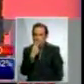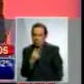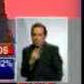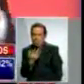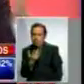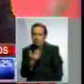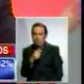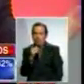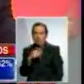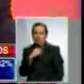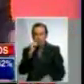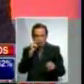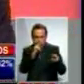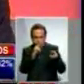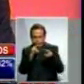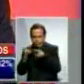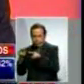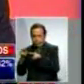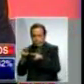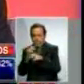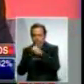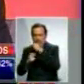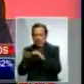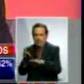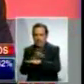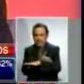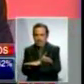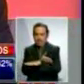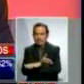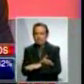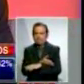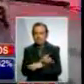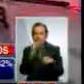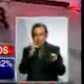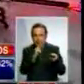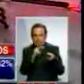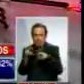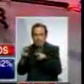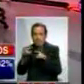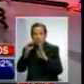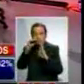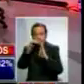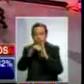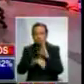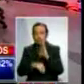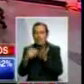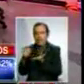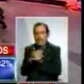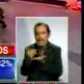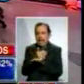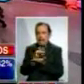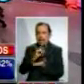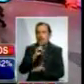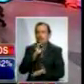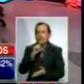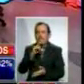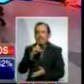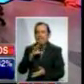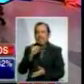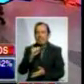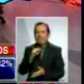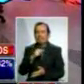fotos si uno ve la película completa hacia atrás uno se da cuenta que esta caída en las utilidades viene después de tres años seguir de